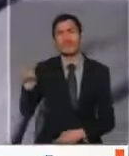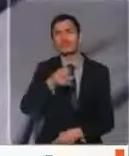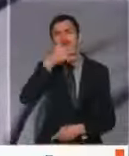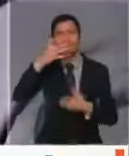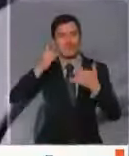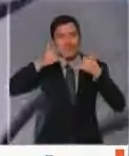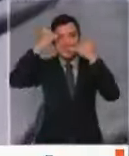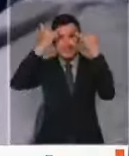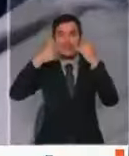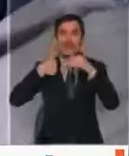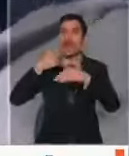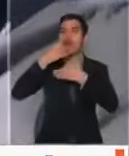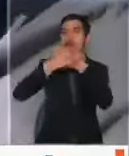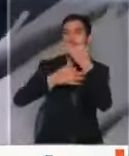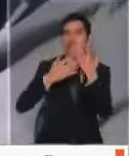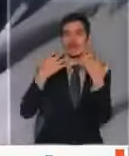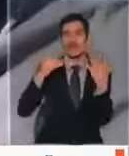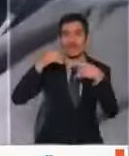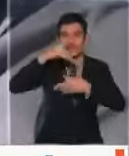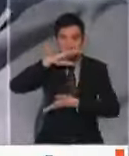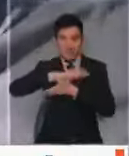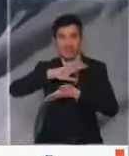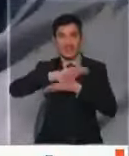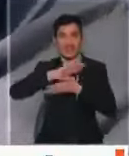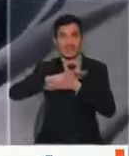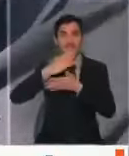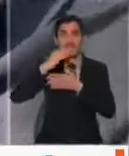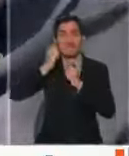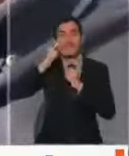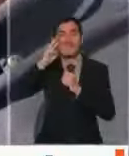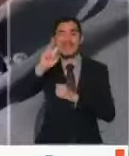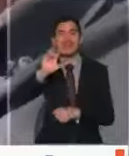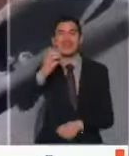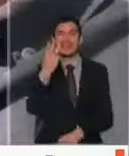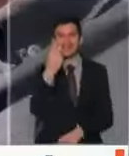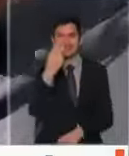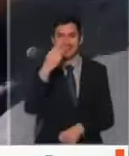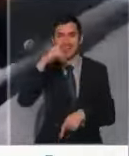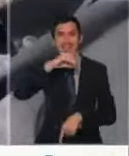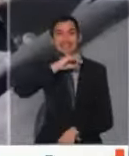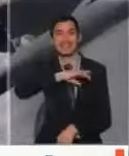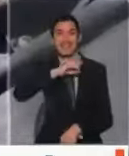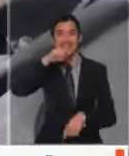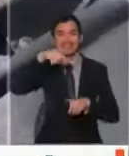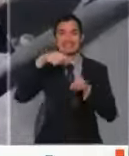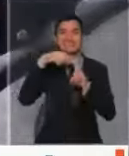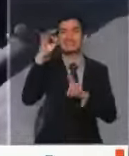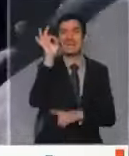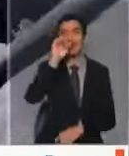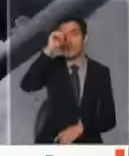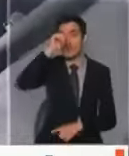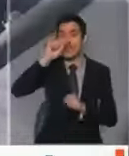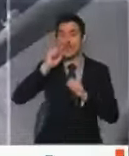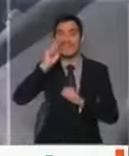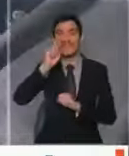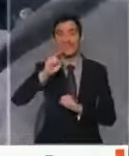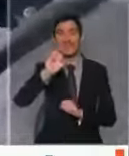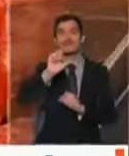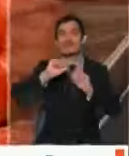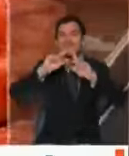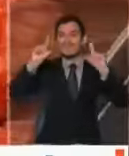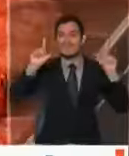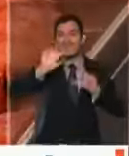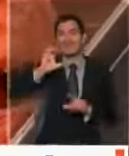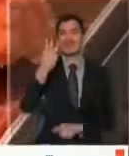Les tengo que contar algo, parte de esta fiesta la van a ver en Canal 13. Recomiendo, Chile está aquí este fin de semana y lo van a ver próximamente en las pantallas de Canal